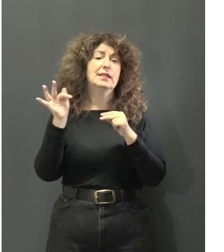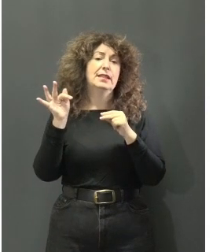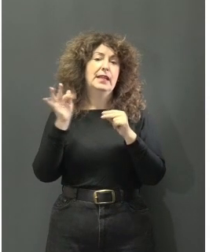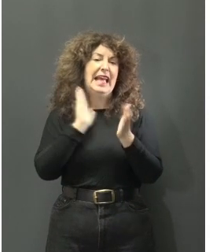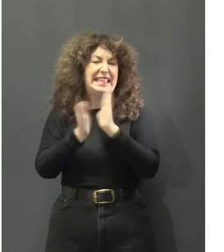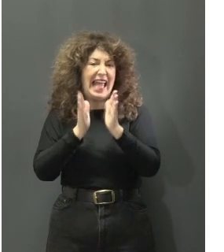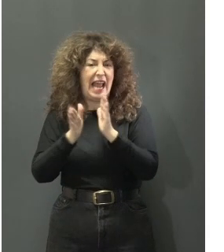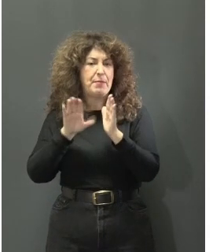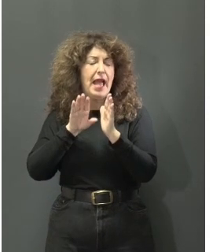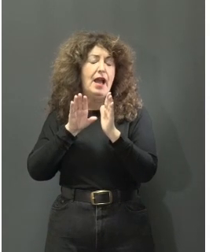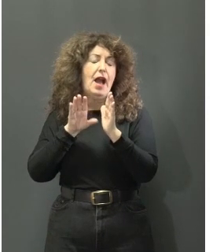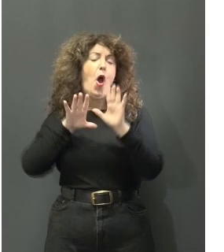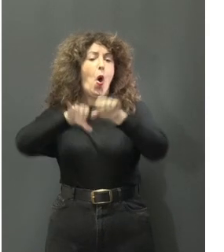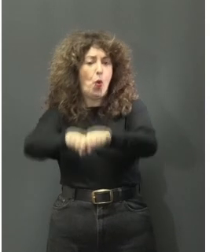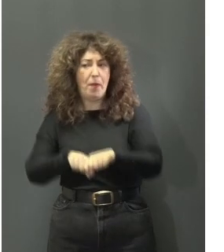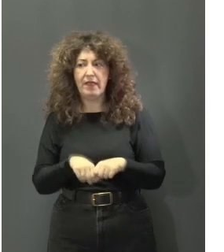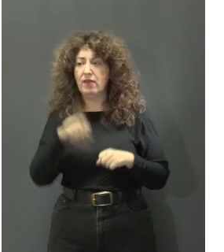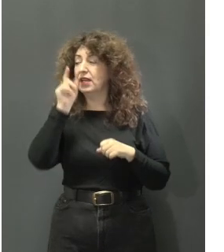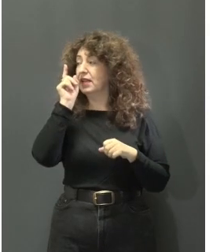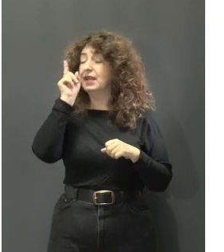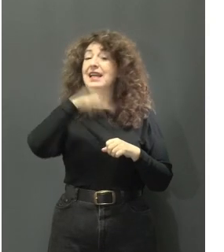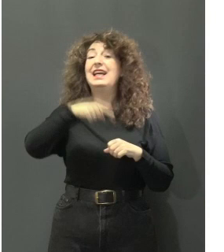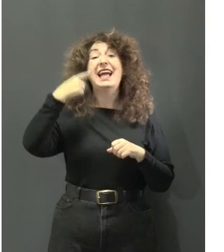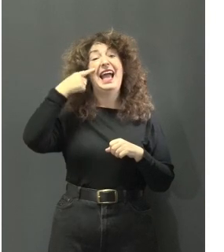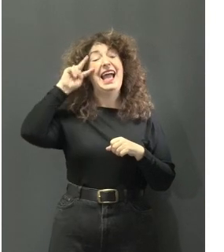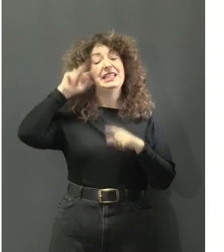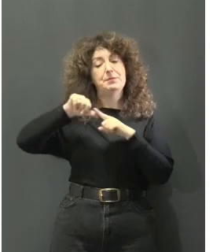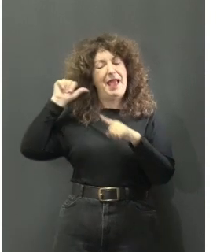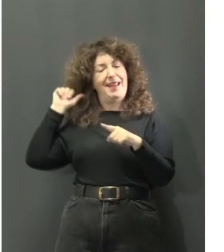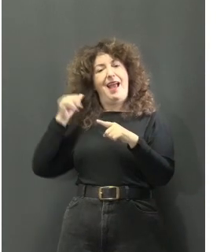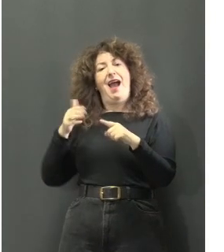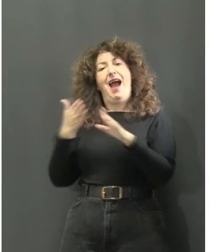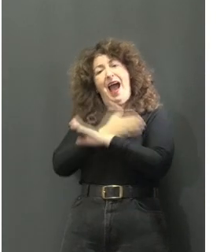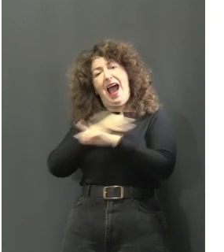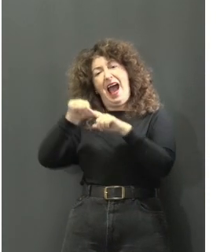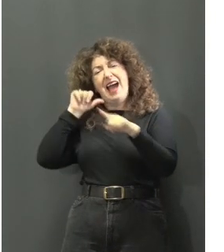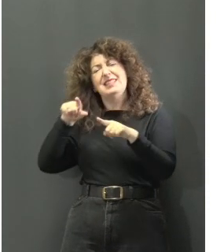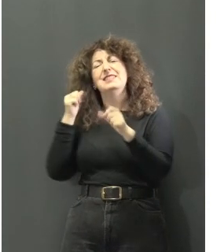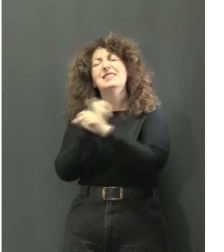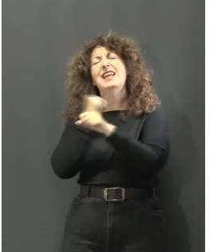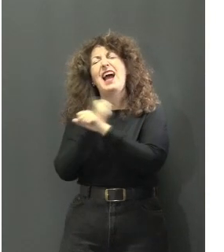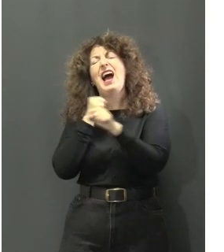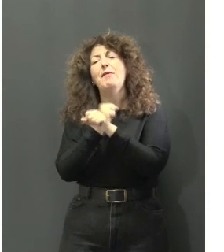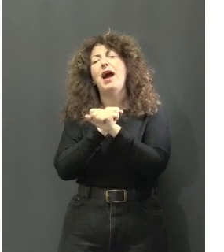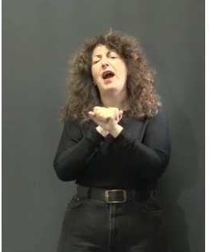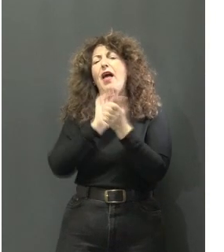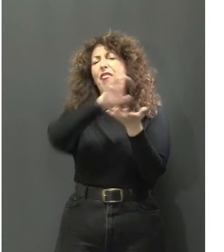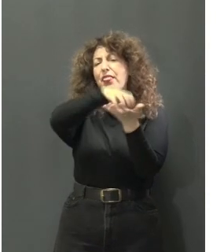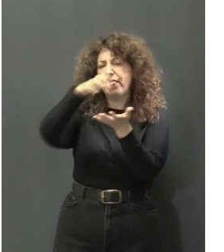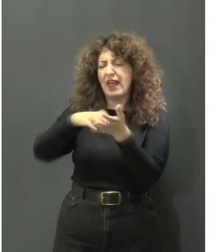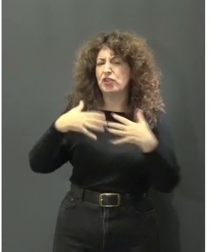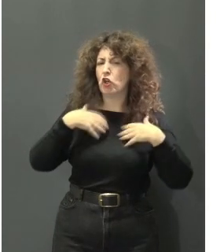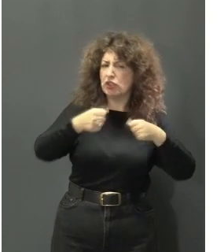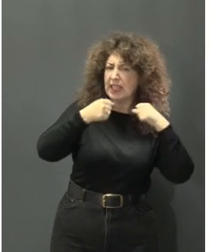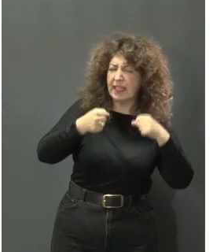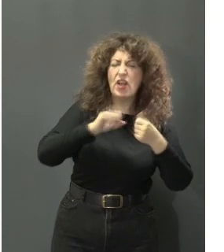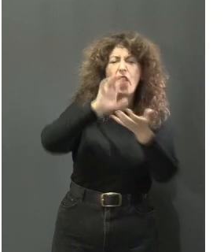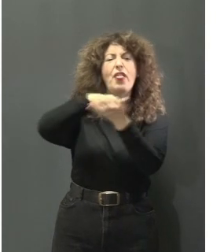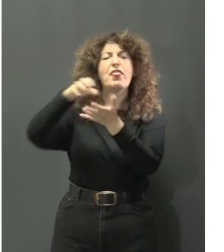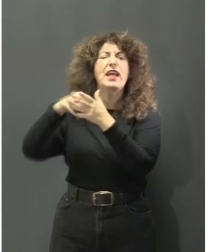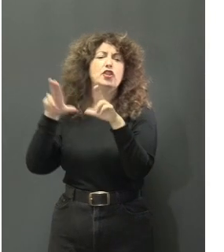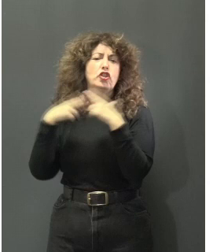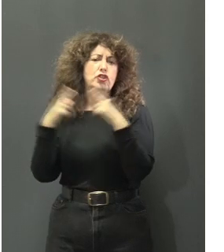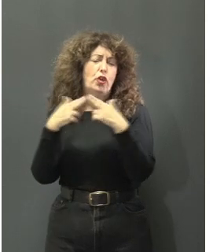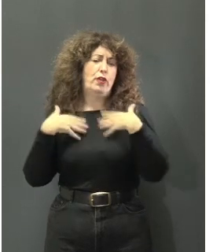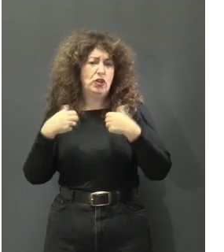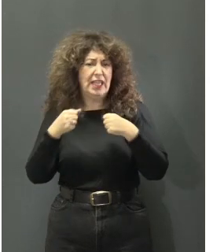y previamente a esta experiencia profesional ya en el Inserso ha estado vinculado su trabajo a centros sanitarios, centros sociosanitarios